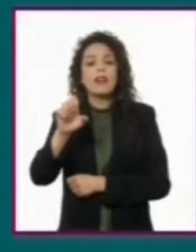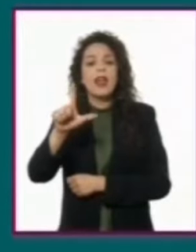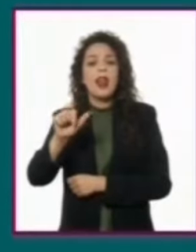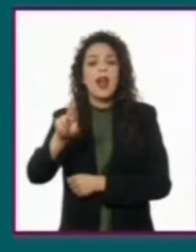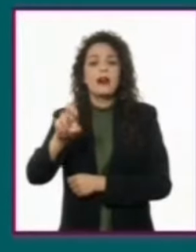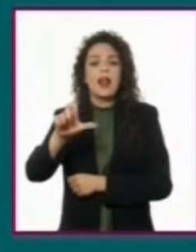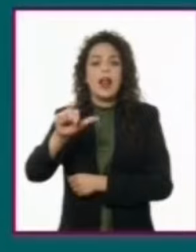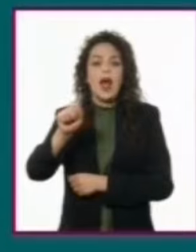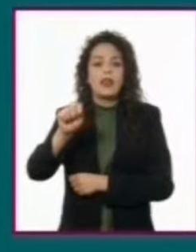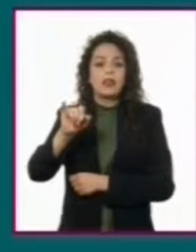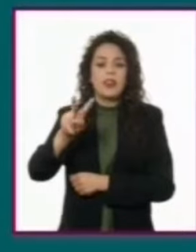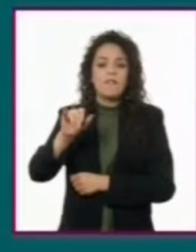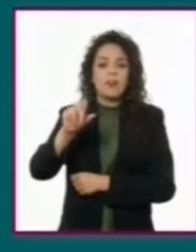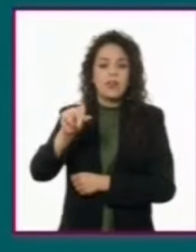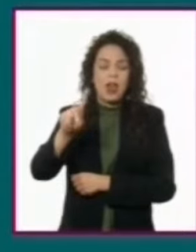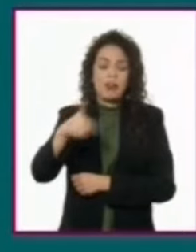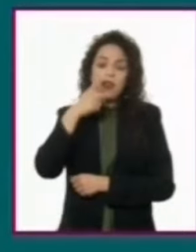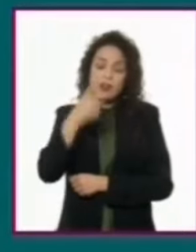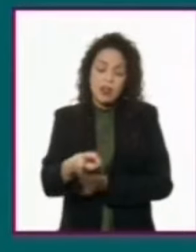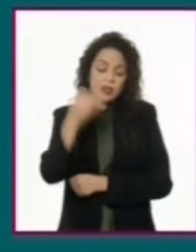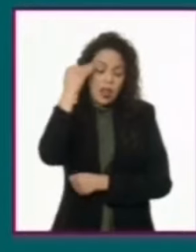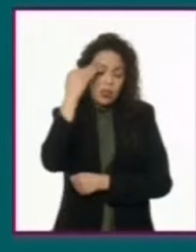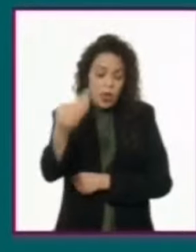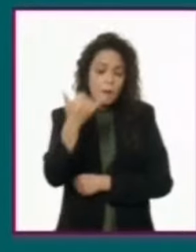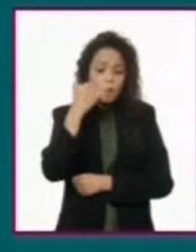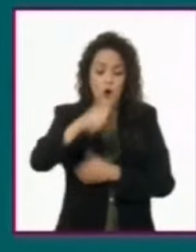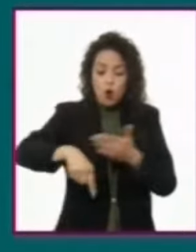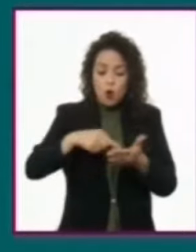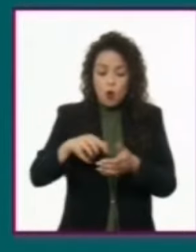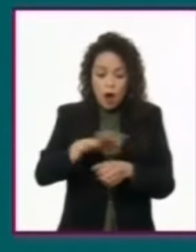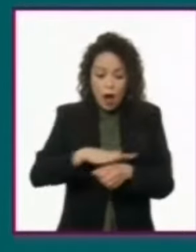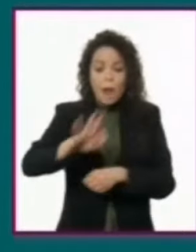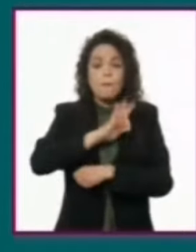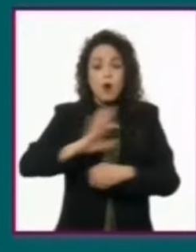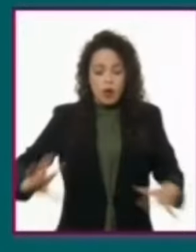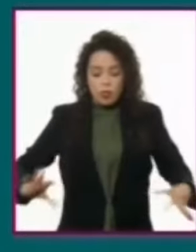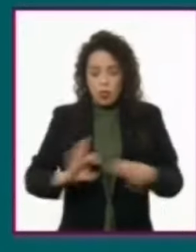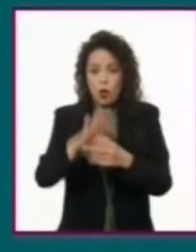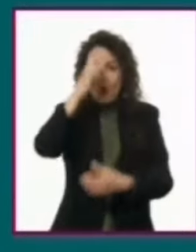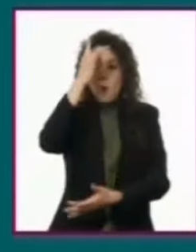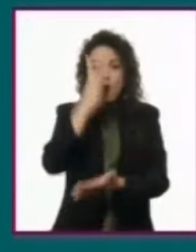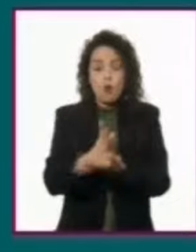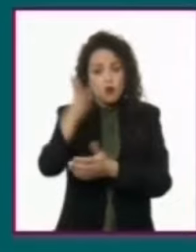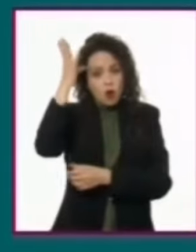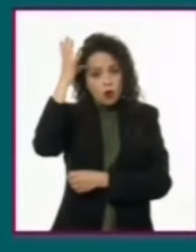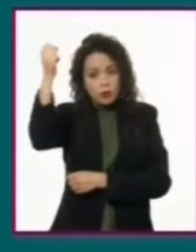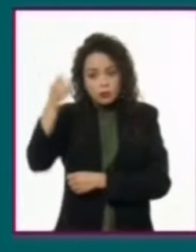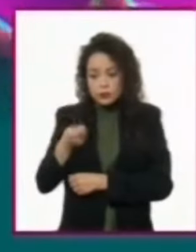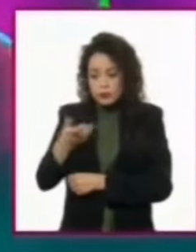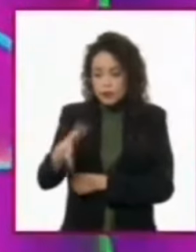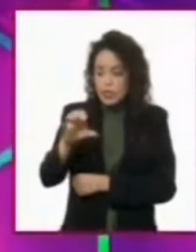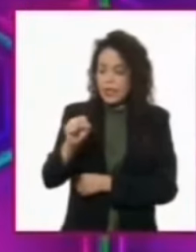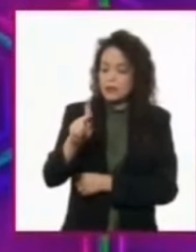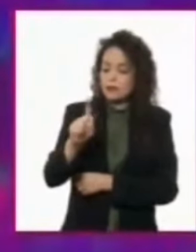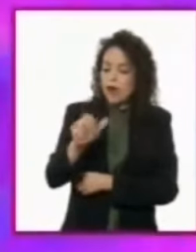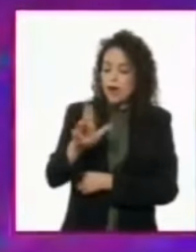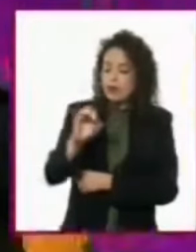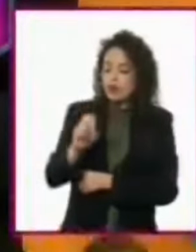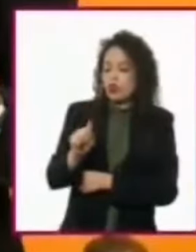que el espacio y el tiempo se pueden unificar en un solo concepto llamado